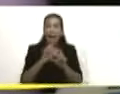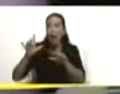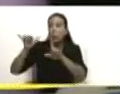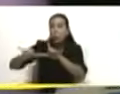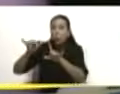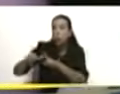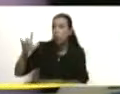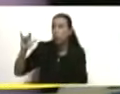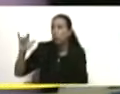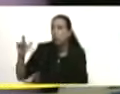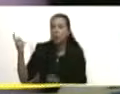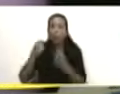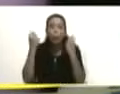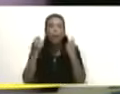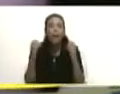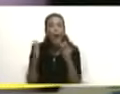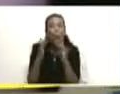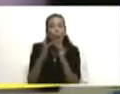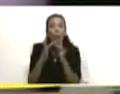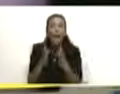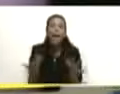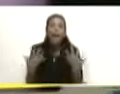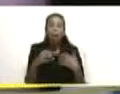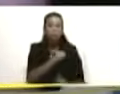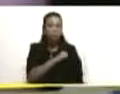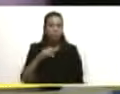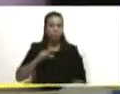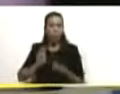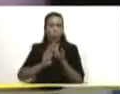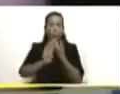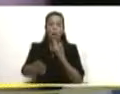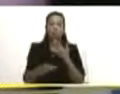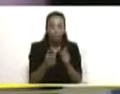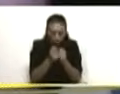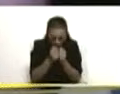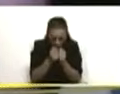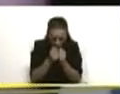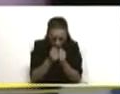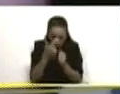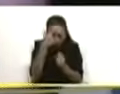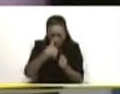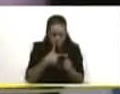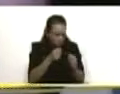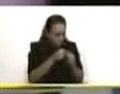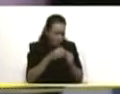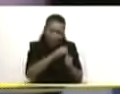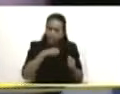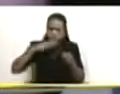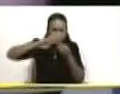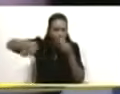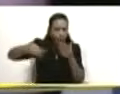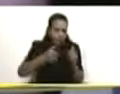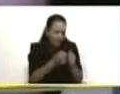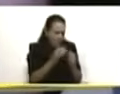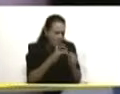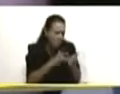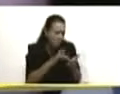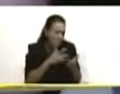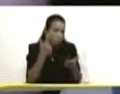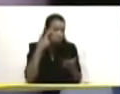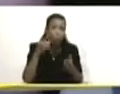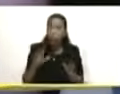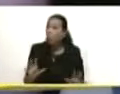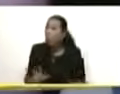de las cosas que promueve es el individualismo, ¿no? Es la búsqueda individual de la felicidad